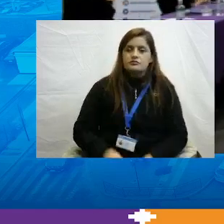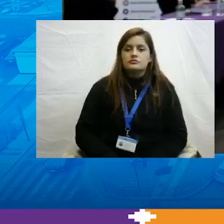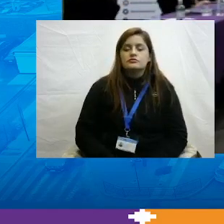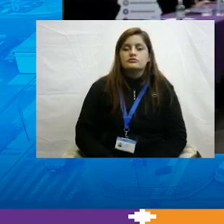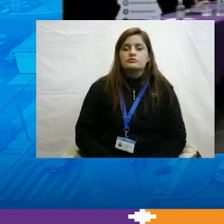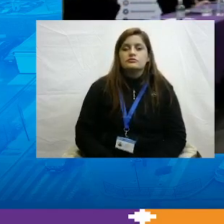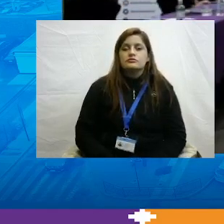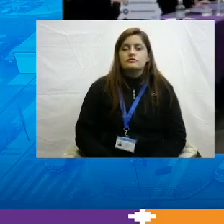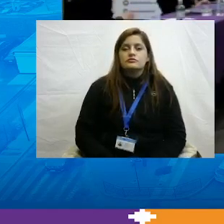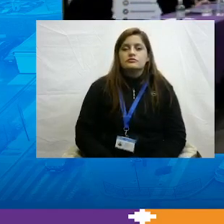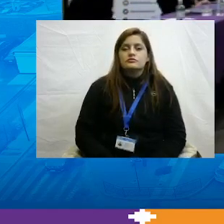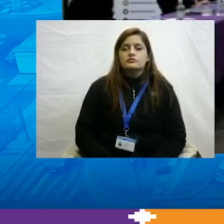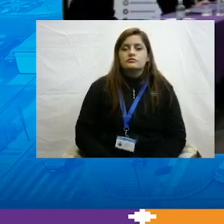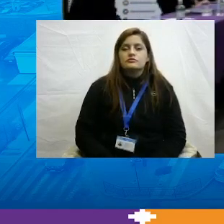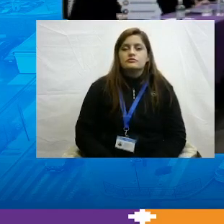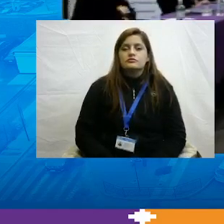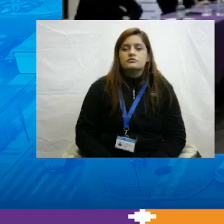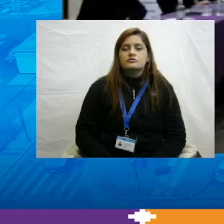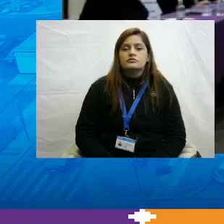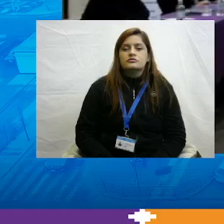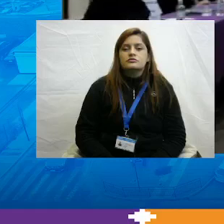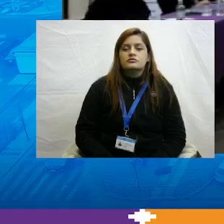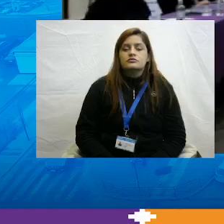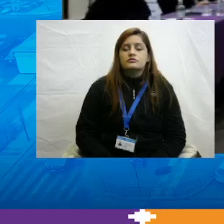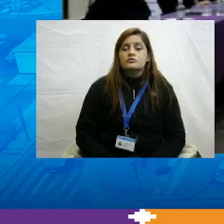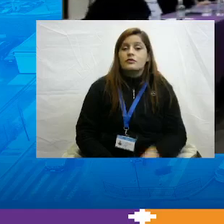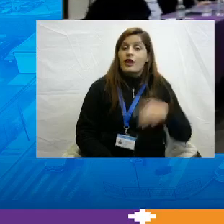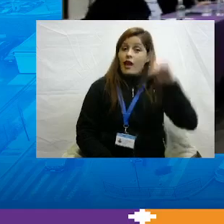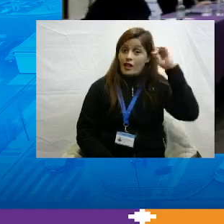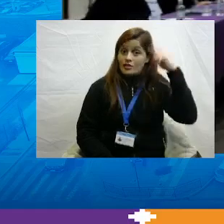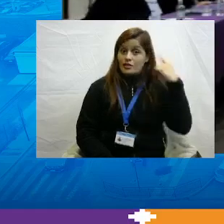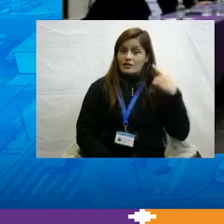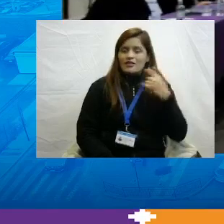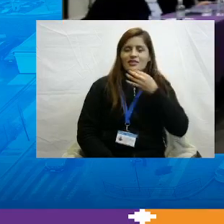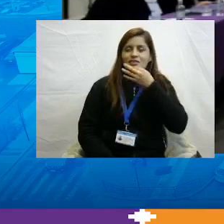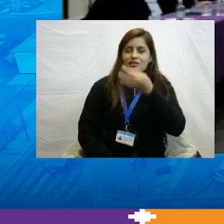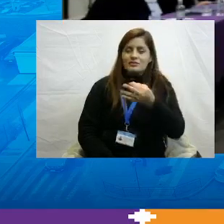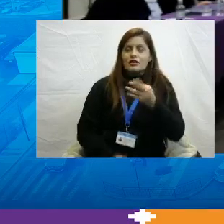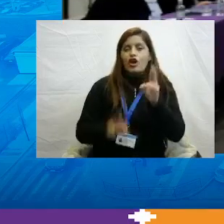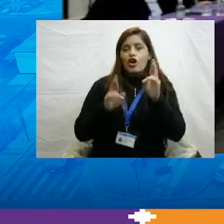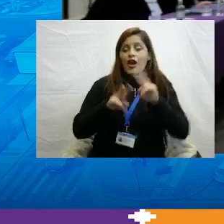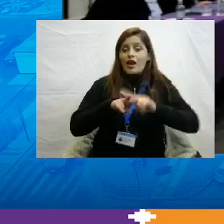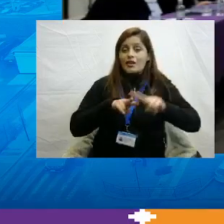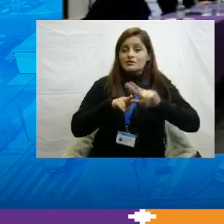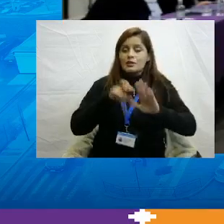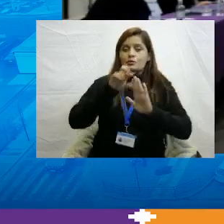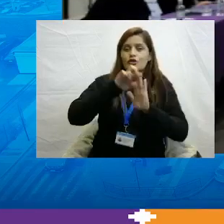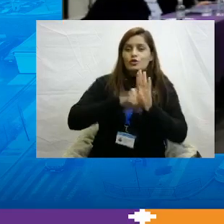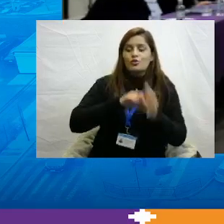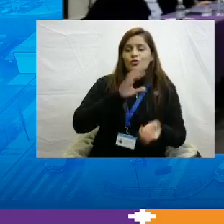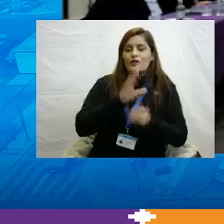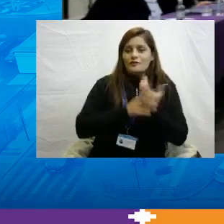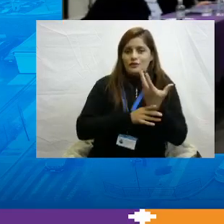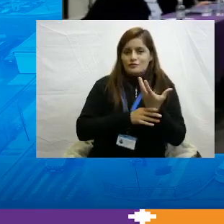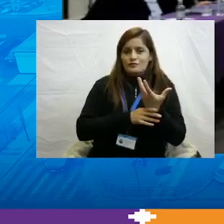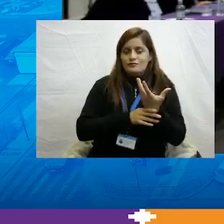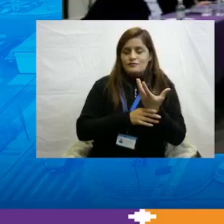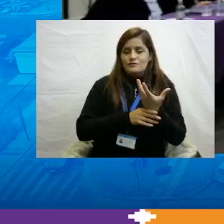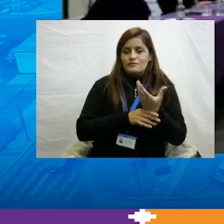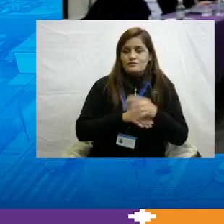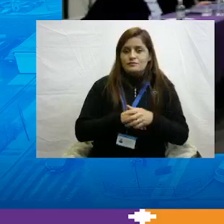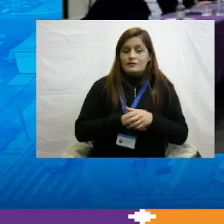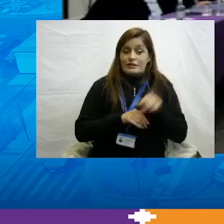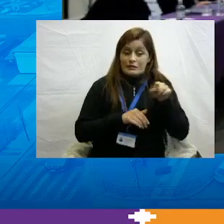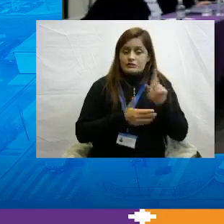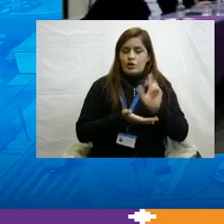La idea de poner término también a este comodato es poder desarrollar otros proyectos con la comunidad. Justamente en